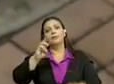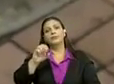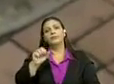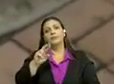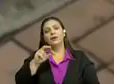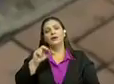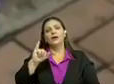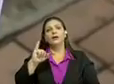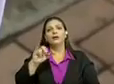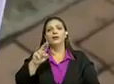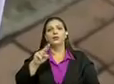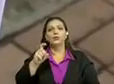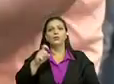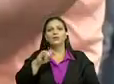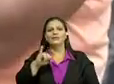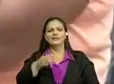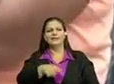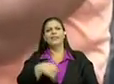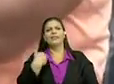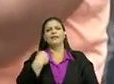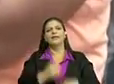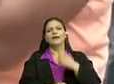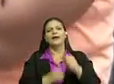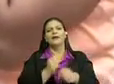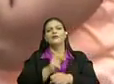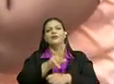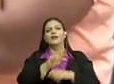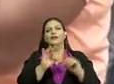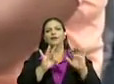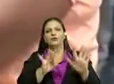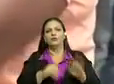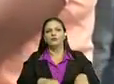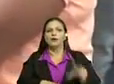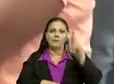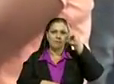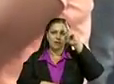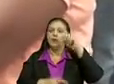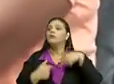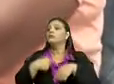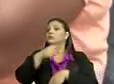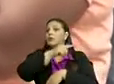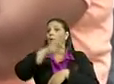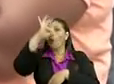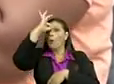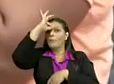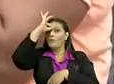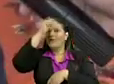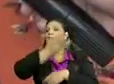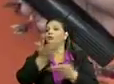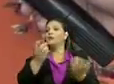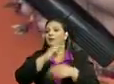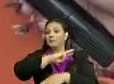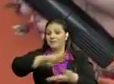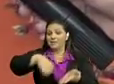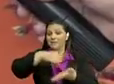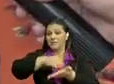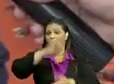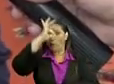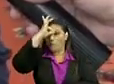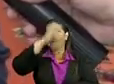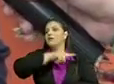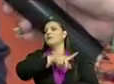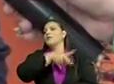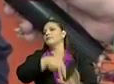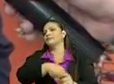edad. Ella les había dicho que laboraba como supervisora en un hospital público de la capital manabita. Nosotros que hemos estado